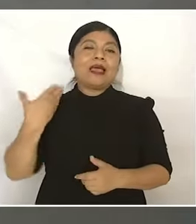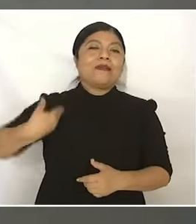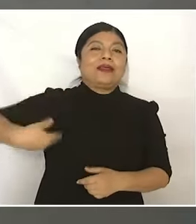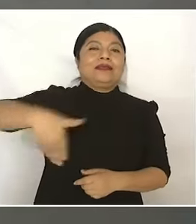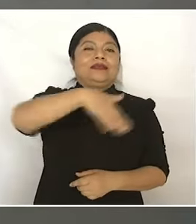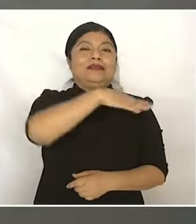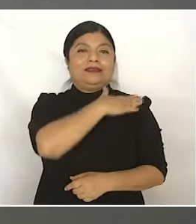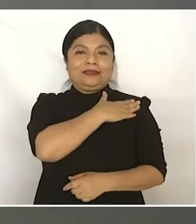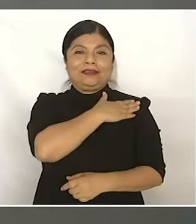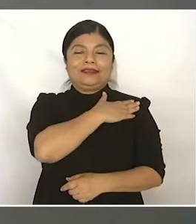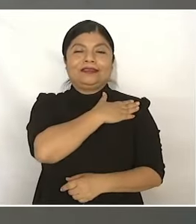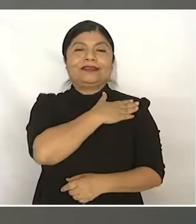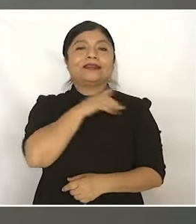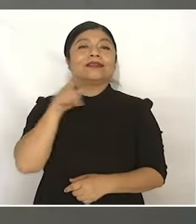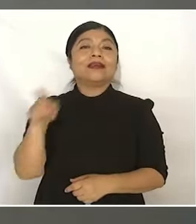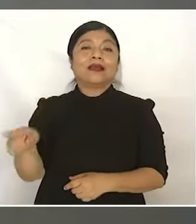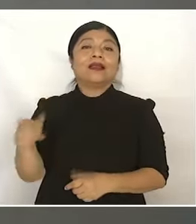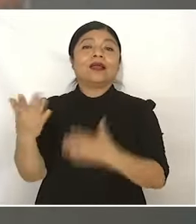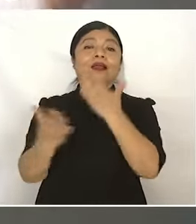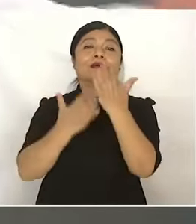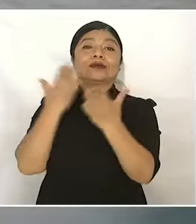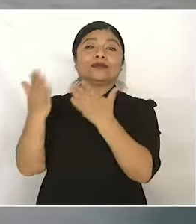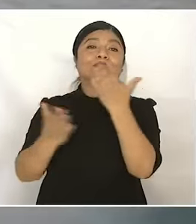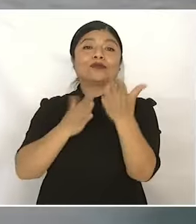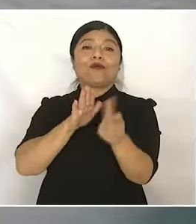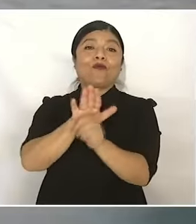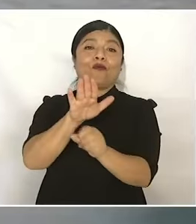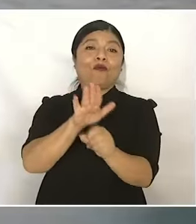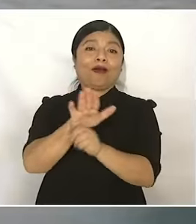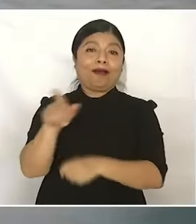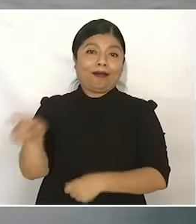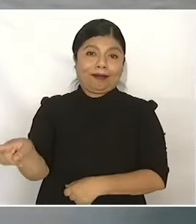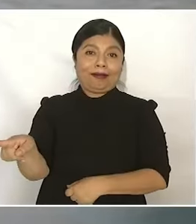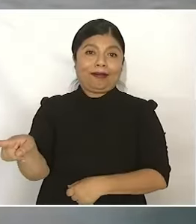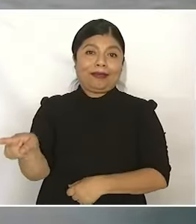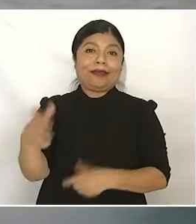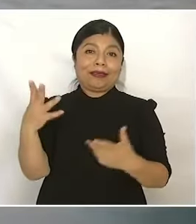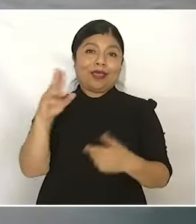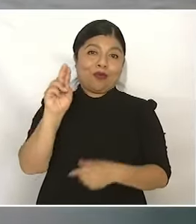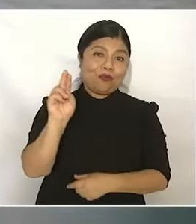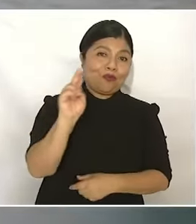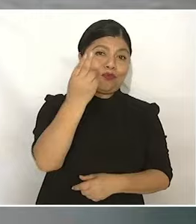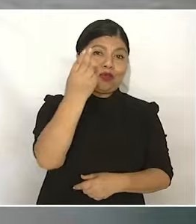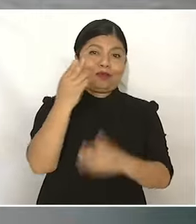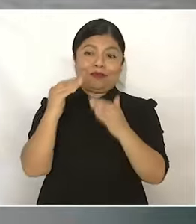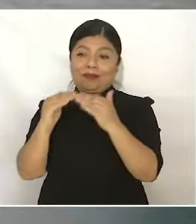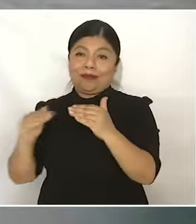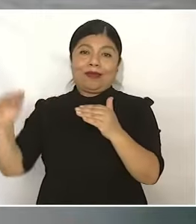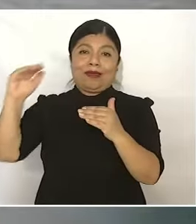presidenta? Es doctora en ingeniería.